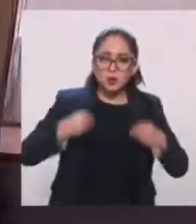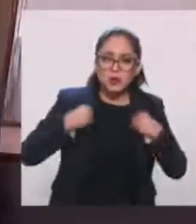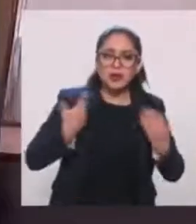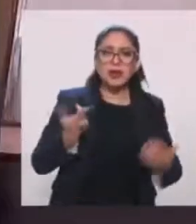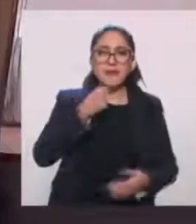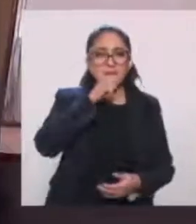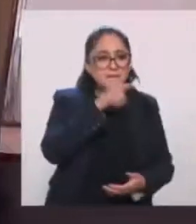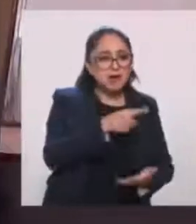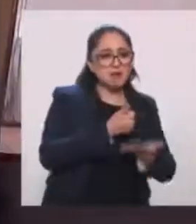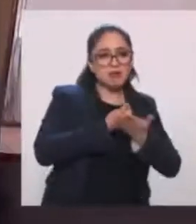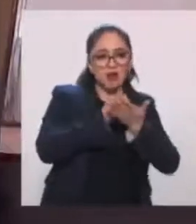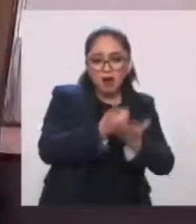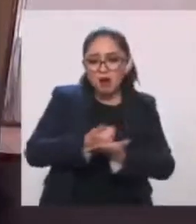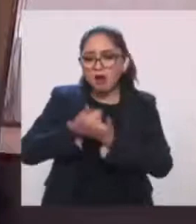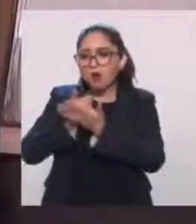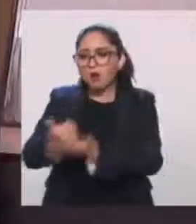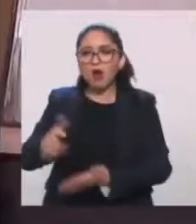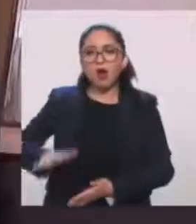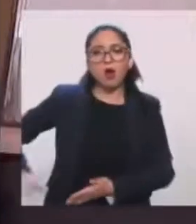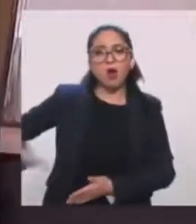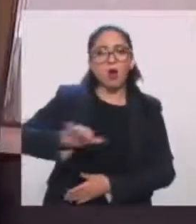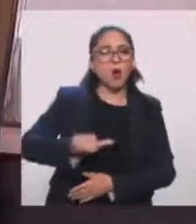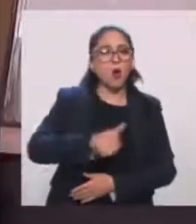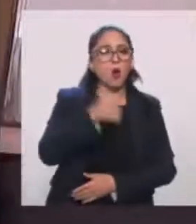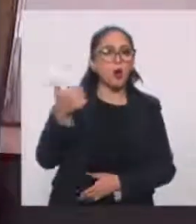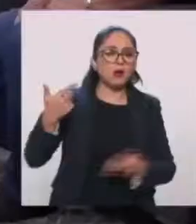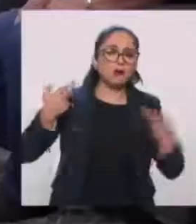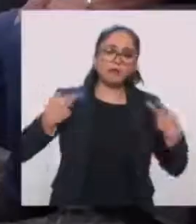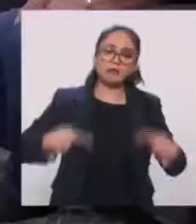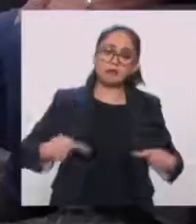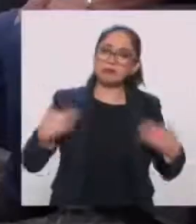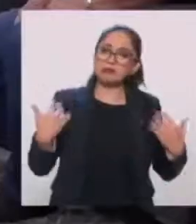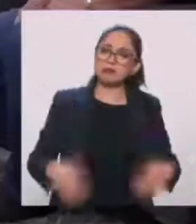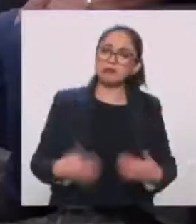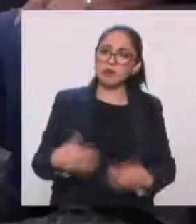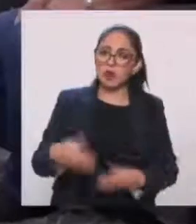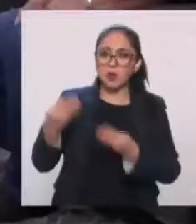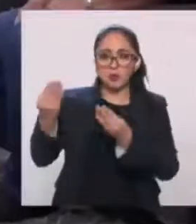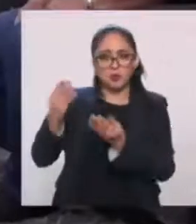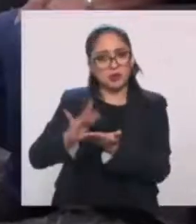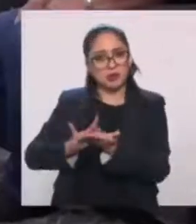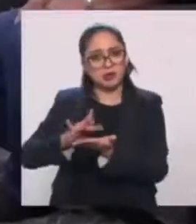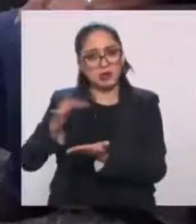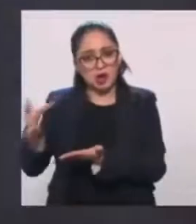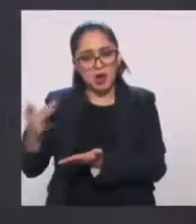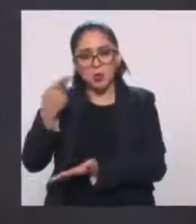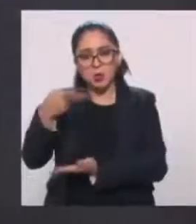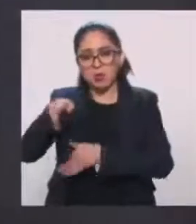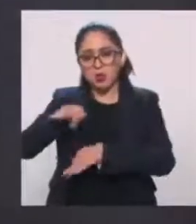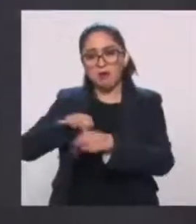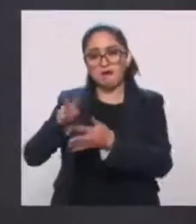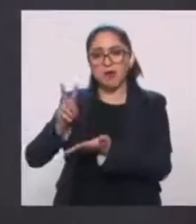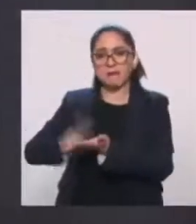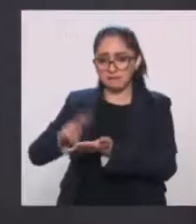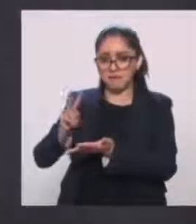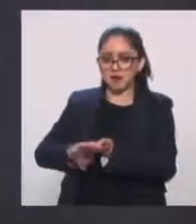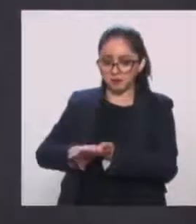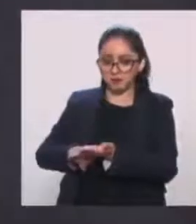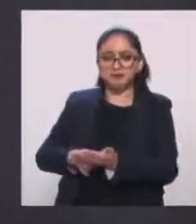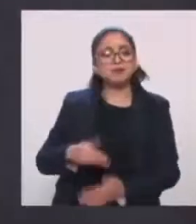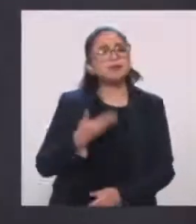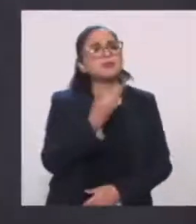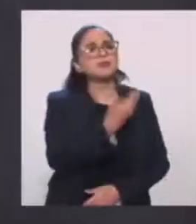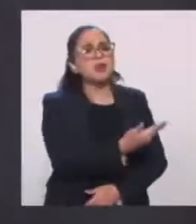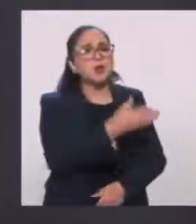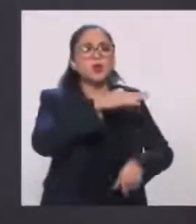muchísimas pacientes más. Entonces, bueno, pues muchísimas gracias por eso. Doctora, no quisiera que cerráramos sin que nos dijeras